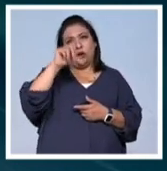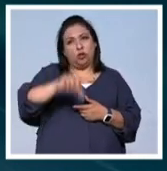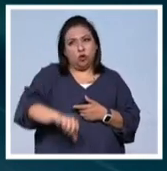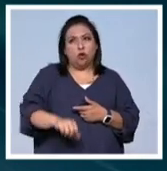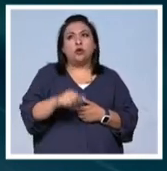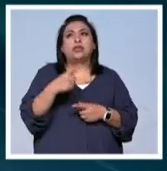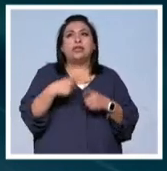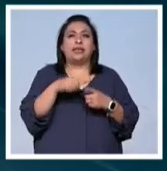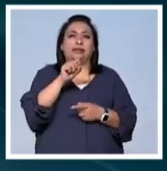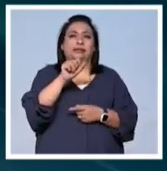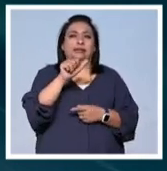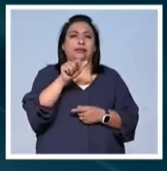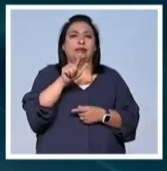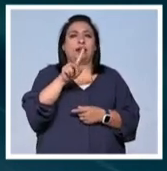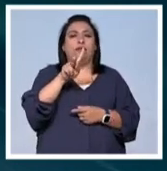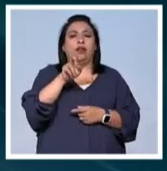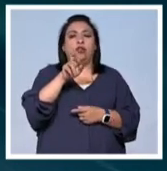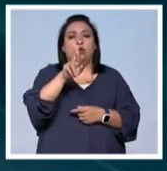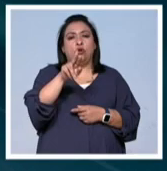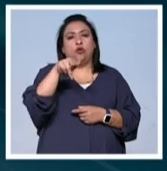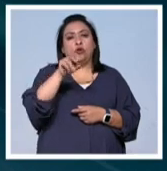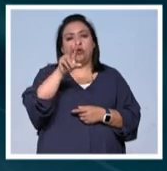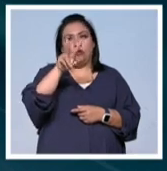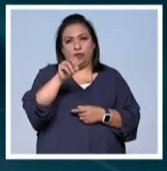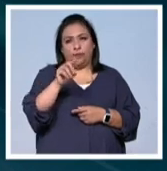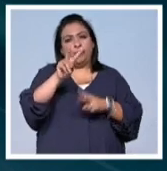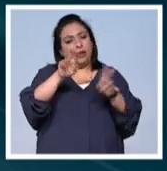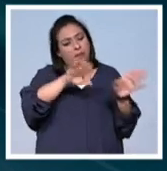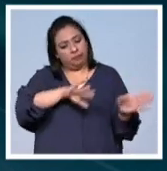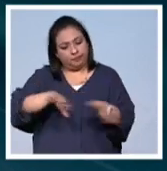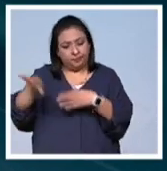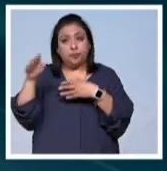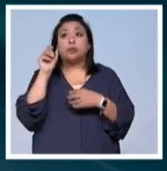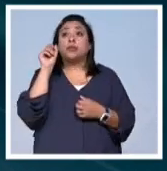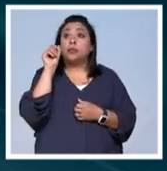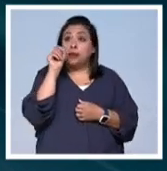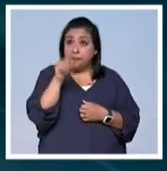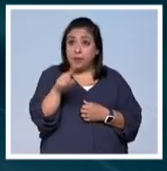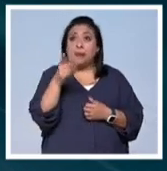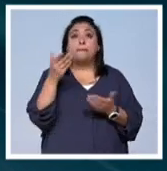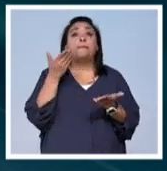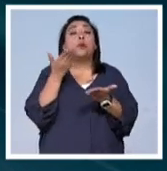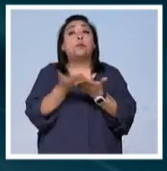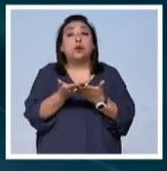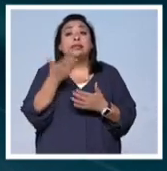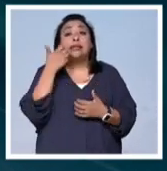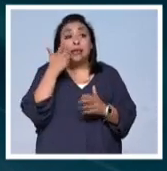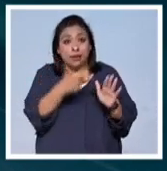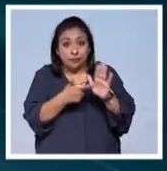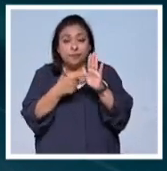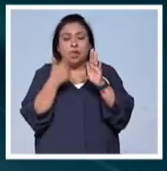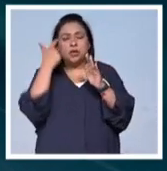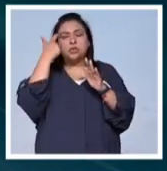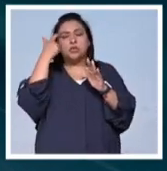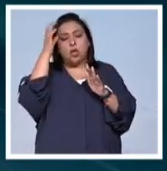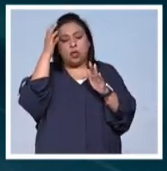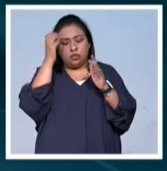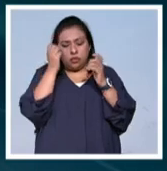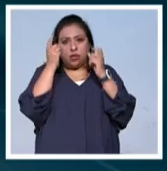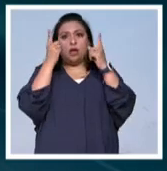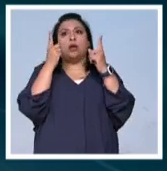del Gran Salvador novo y cambiamos de tema pero también esta propuesta Busca Despertar conciencias